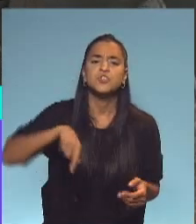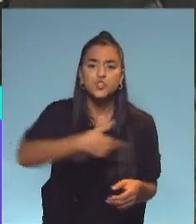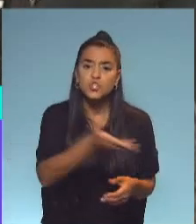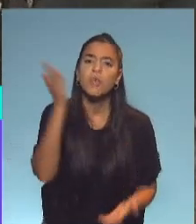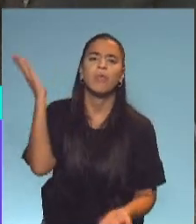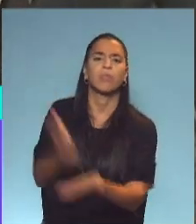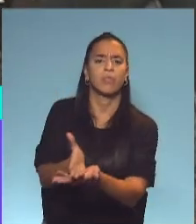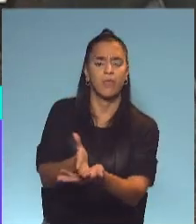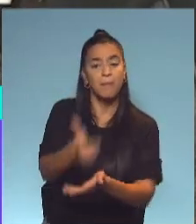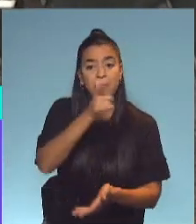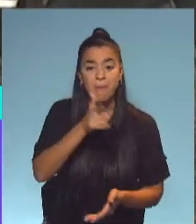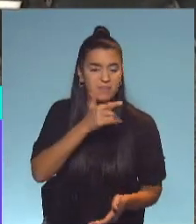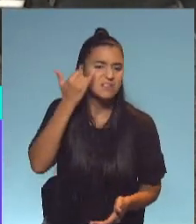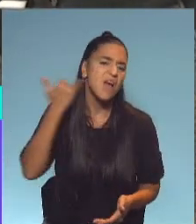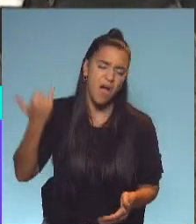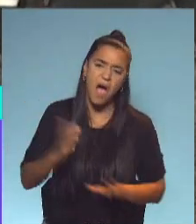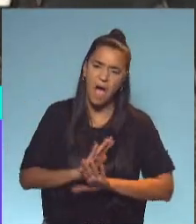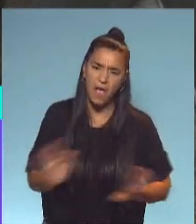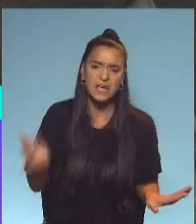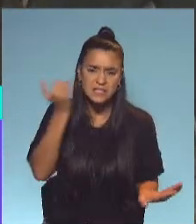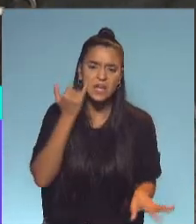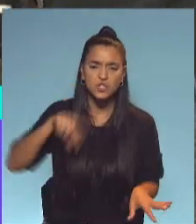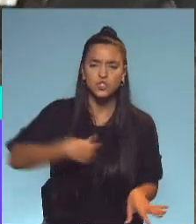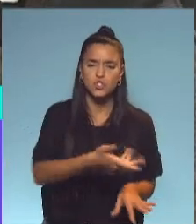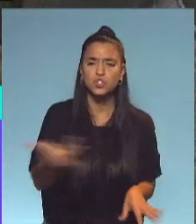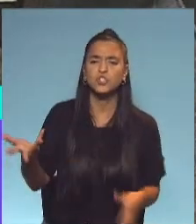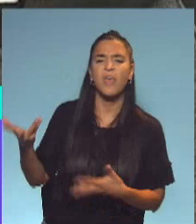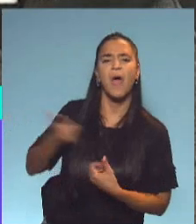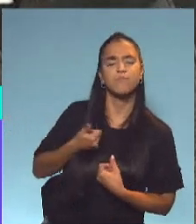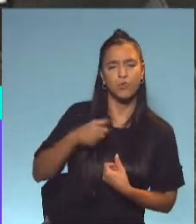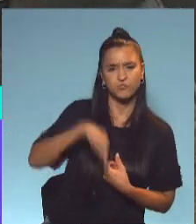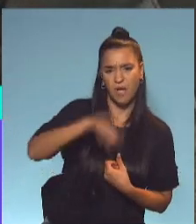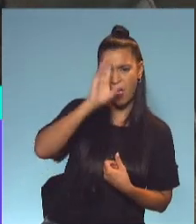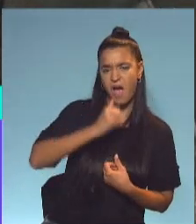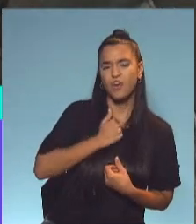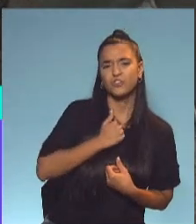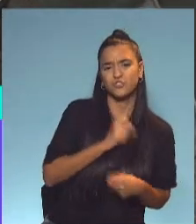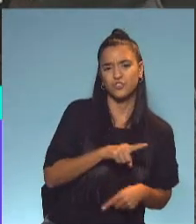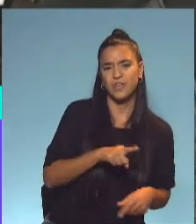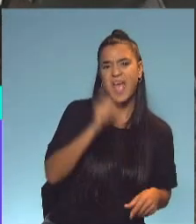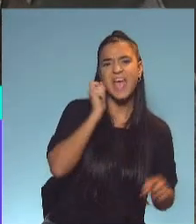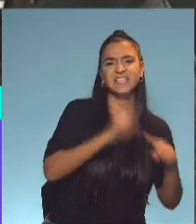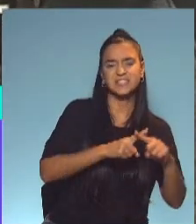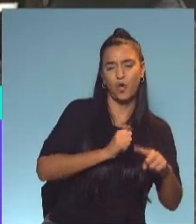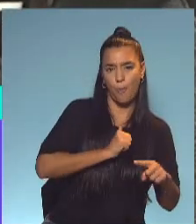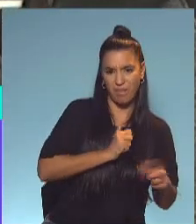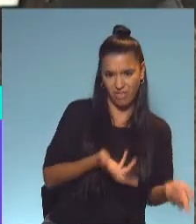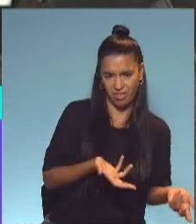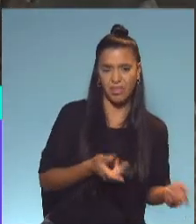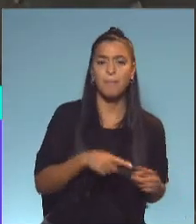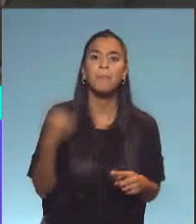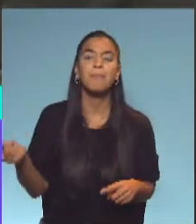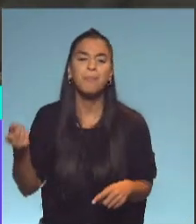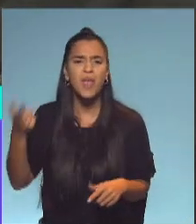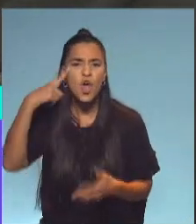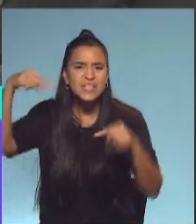juzgue, me parece que ya lo está haciendo, porque la sociedad está mucho más de nuestro lado ahora que del lado de ellos. Que las propias instituciones no lo juzguen, eso